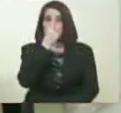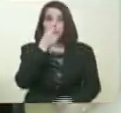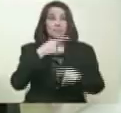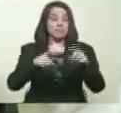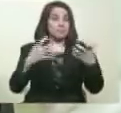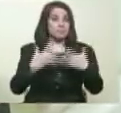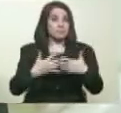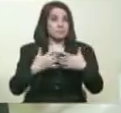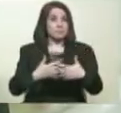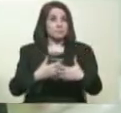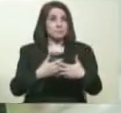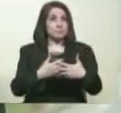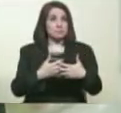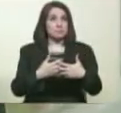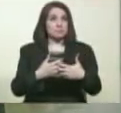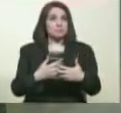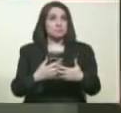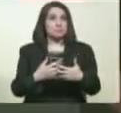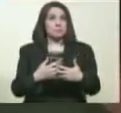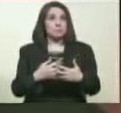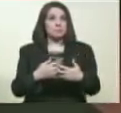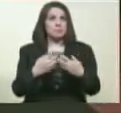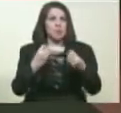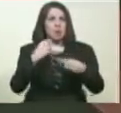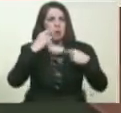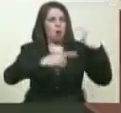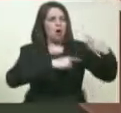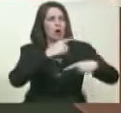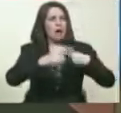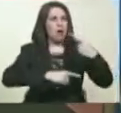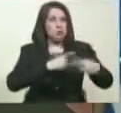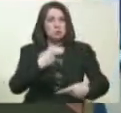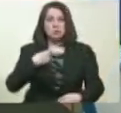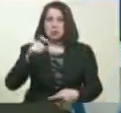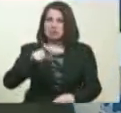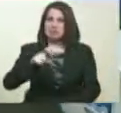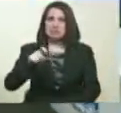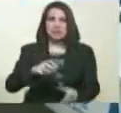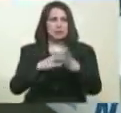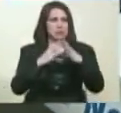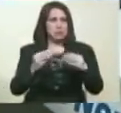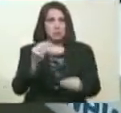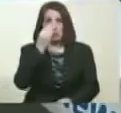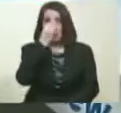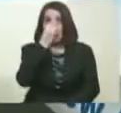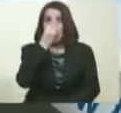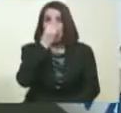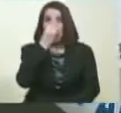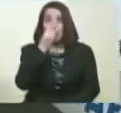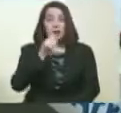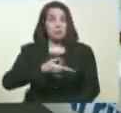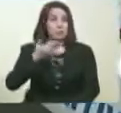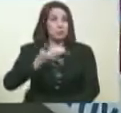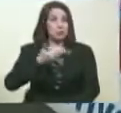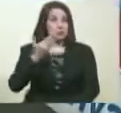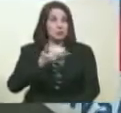Johnson. Johnson Company, con Bencaucho, todos son necesidades. Tan importante para New Arrival, presidente, es una empresa